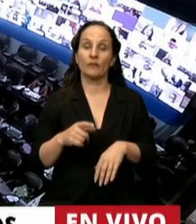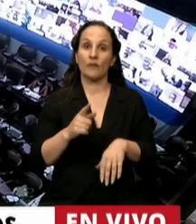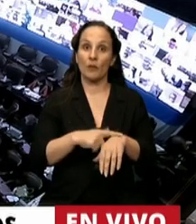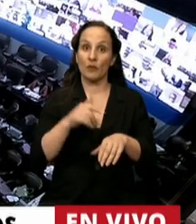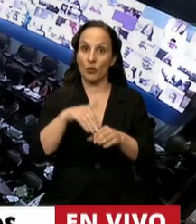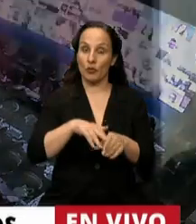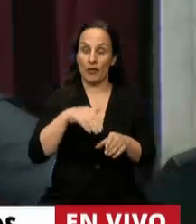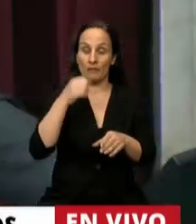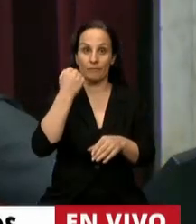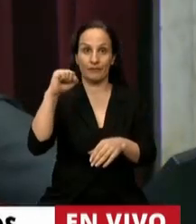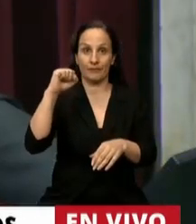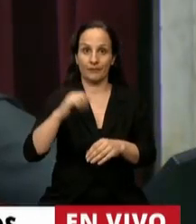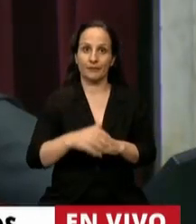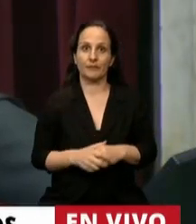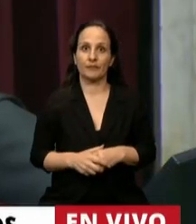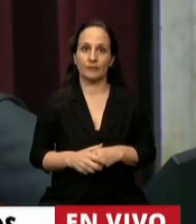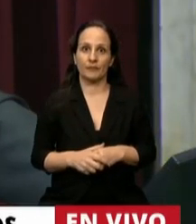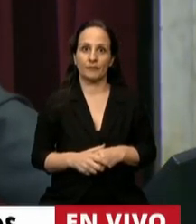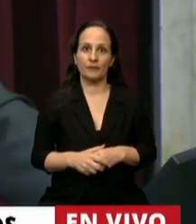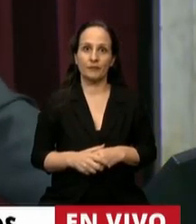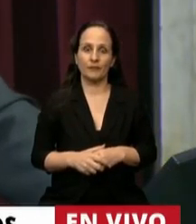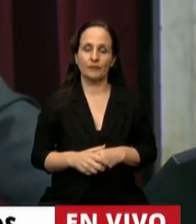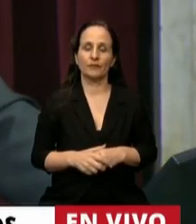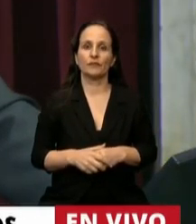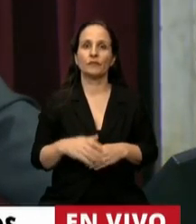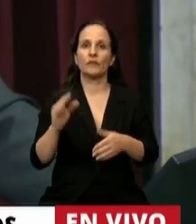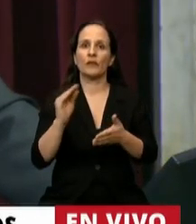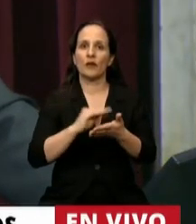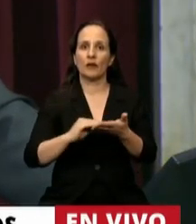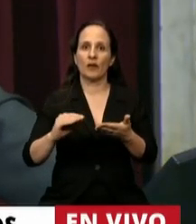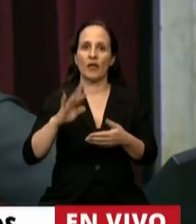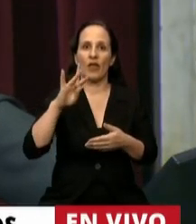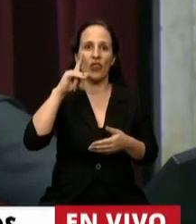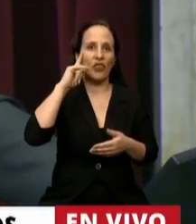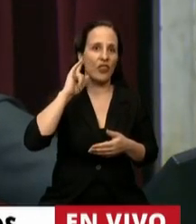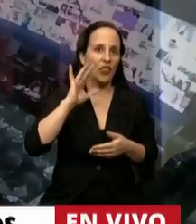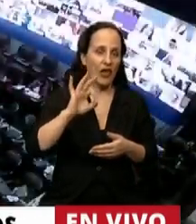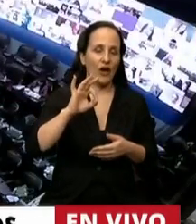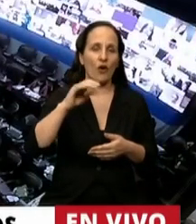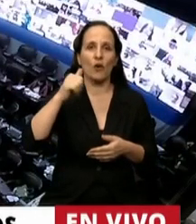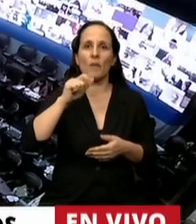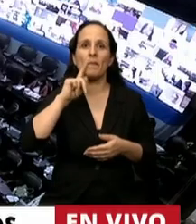Ausente a la hora de votar. Diputado Diego Matías Mestre.